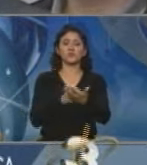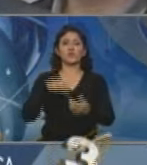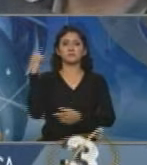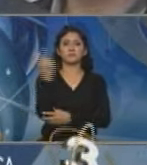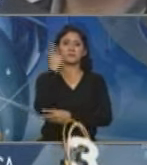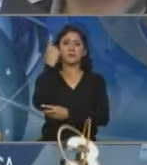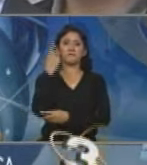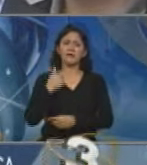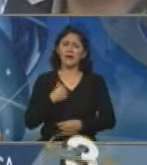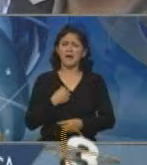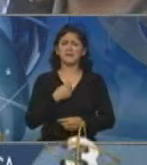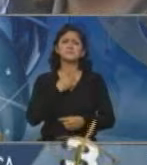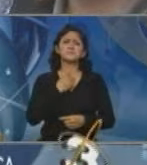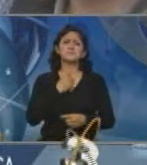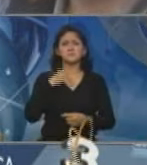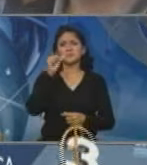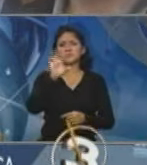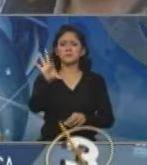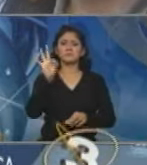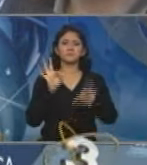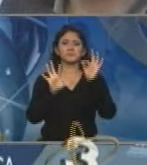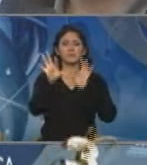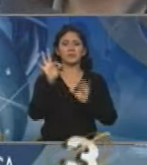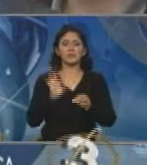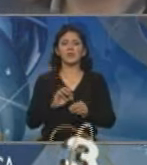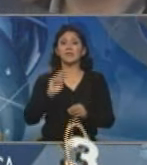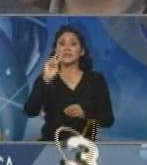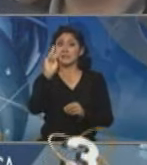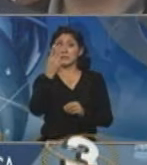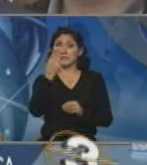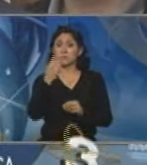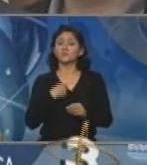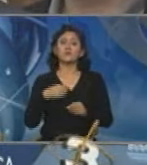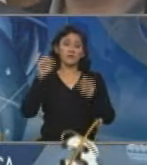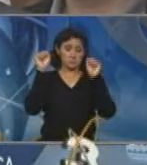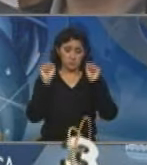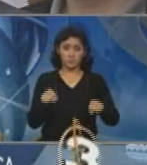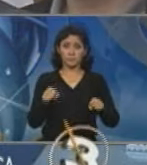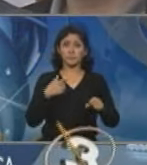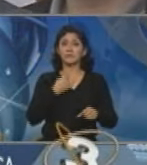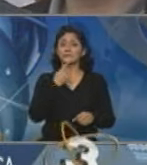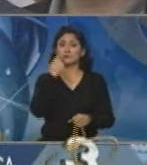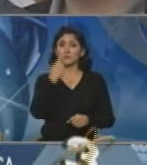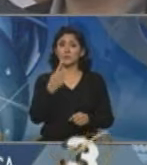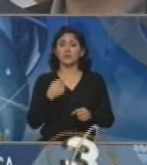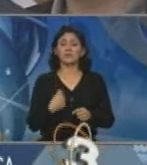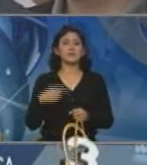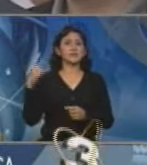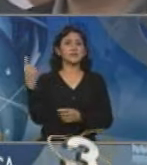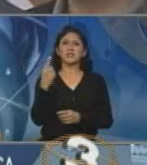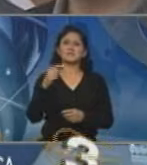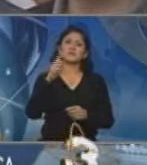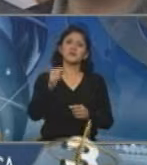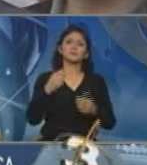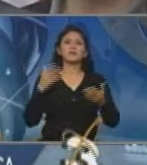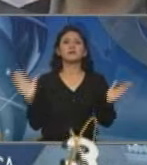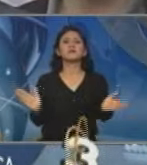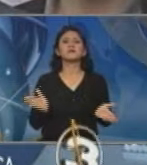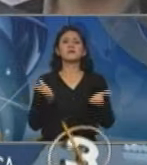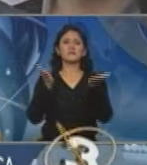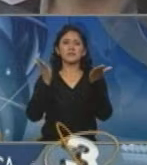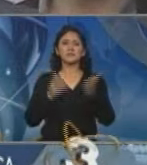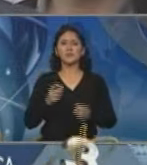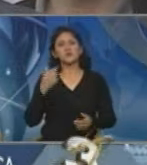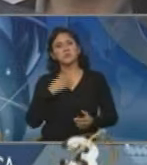candidato. Y ya en la segunda podría suceder que no despierte el mismo entusiasmo o que